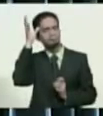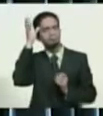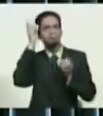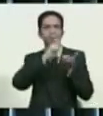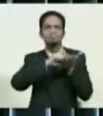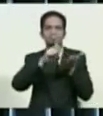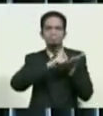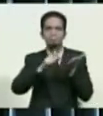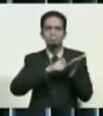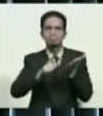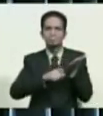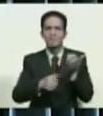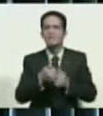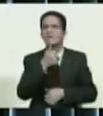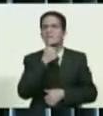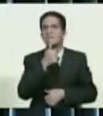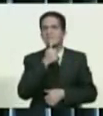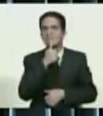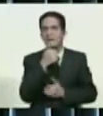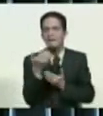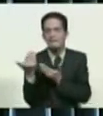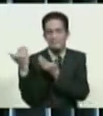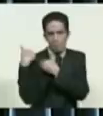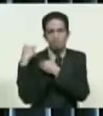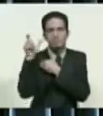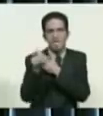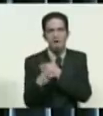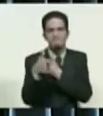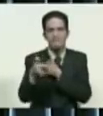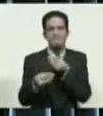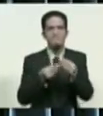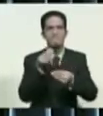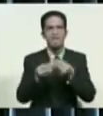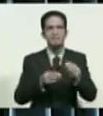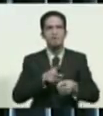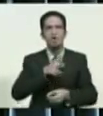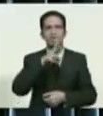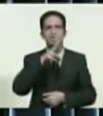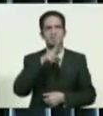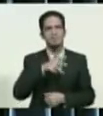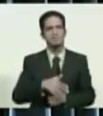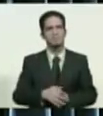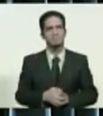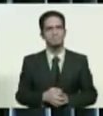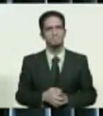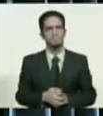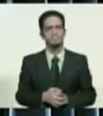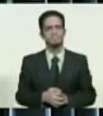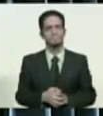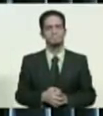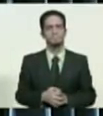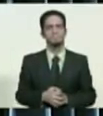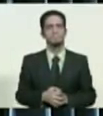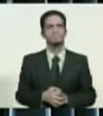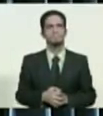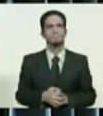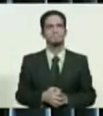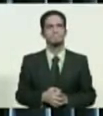de quienes están implicados en este horrendo crimen en grado de